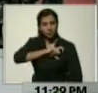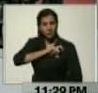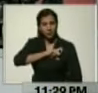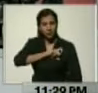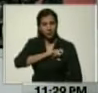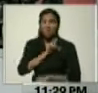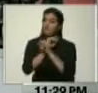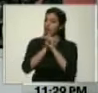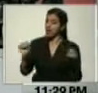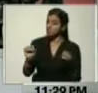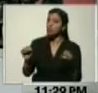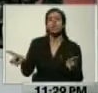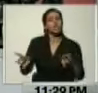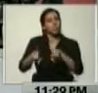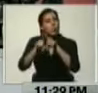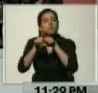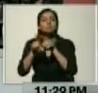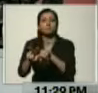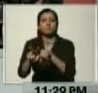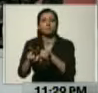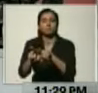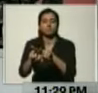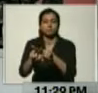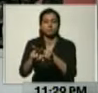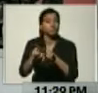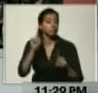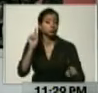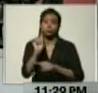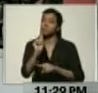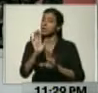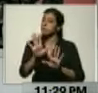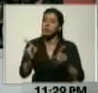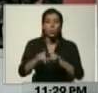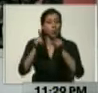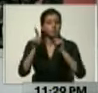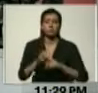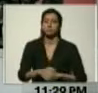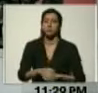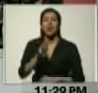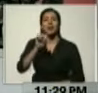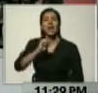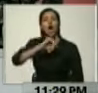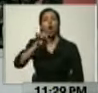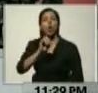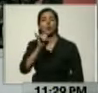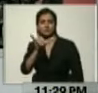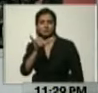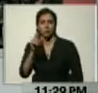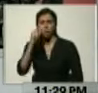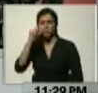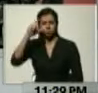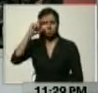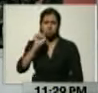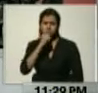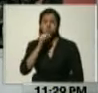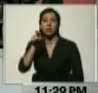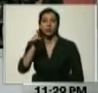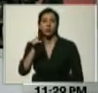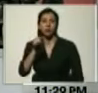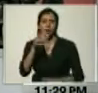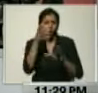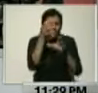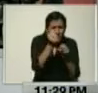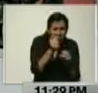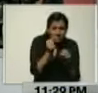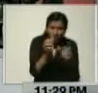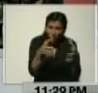fracasó, vas a fracasar tu inecto. Lo inecto es para Rajoy, que confía en los balurdos que tienes aquí que no